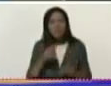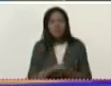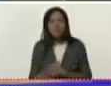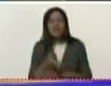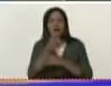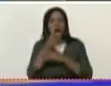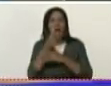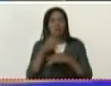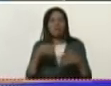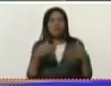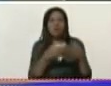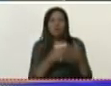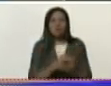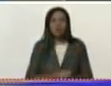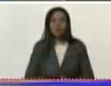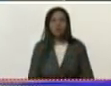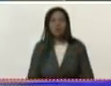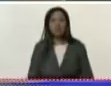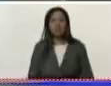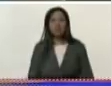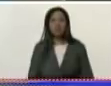armas de este cuartel.